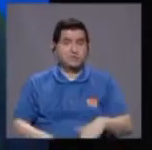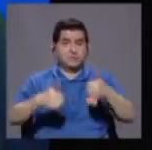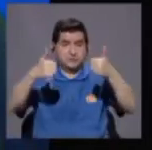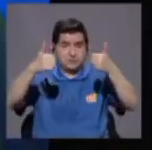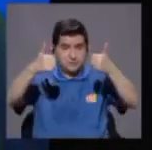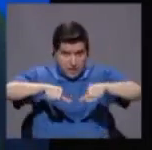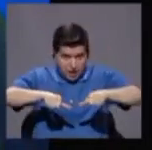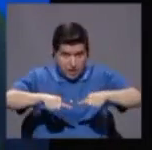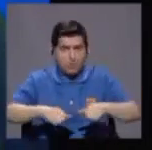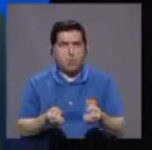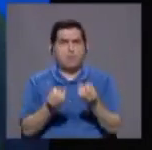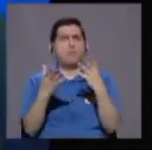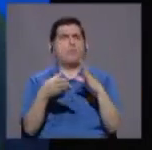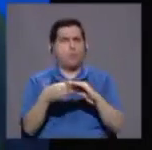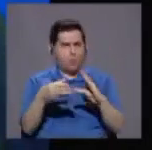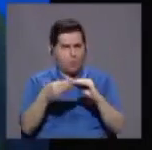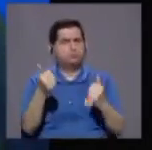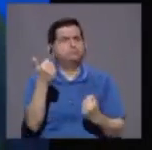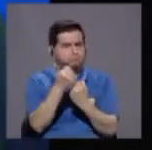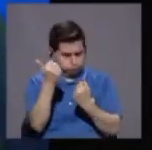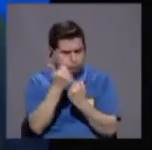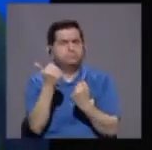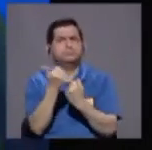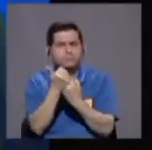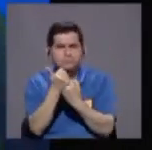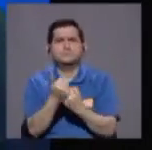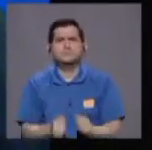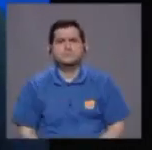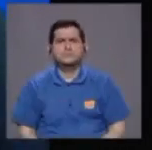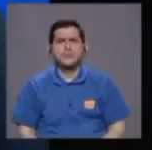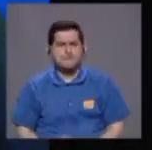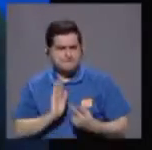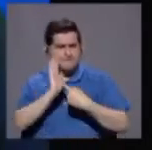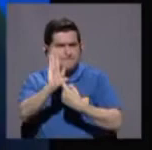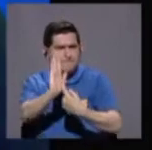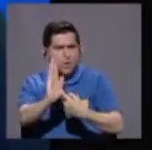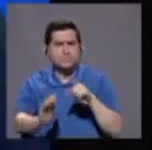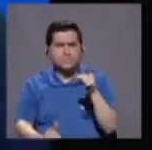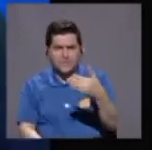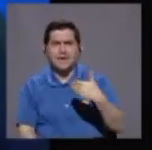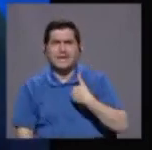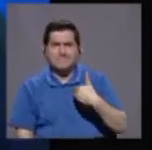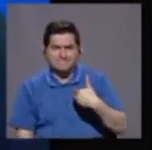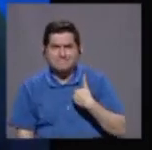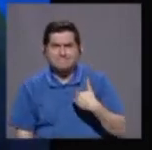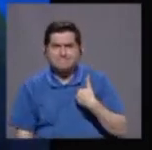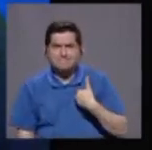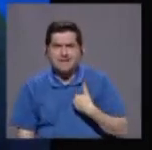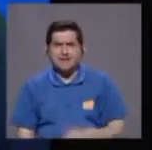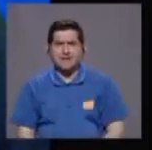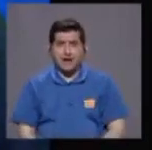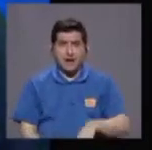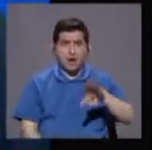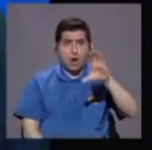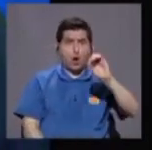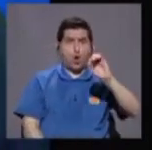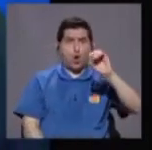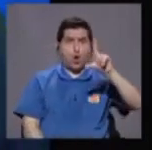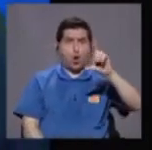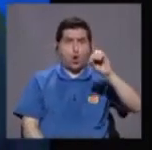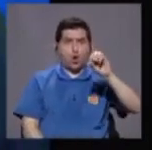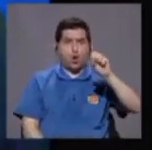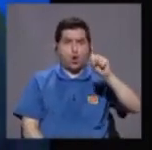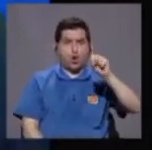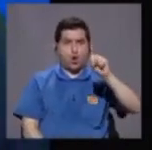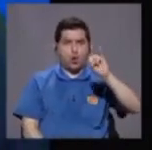generó muchos comentarios, mucho apoyo, o sea, mostró que traía Colosio pues un plan